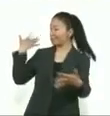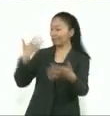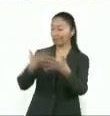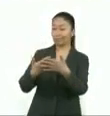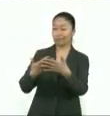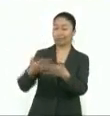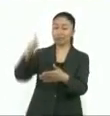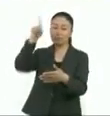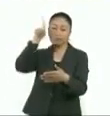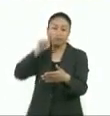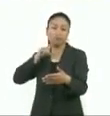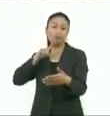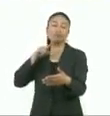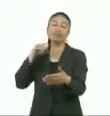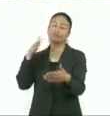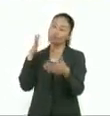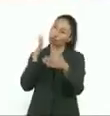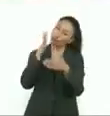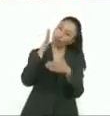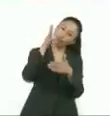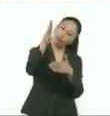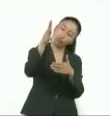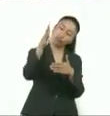de nosotras.